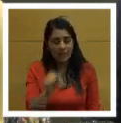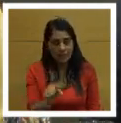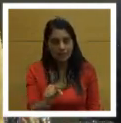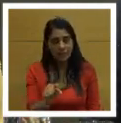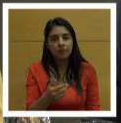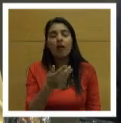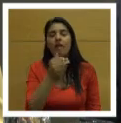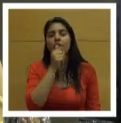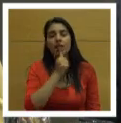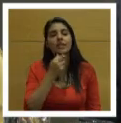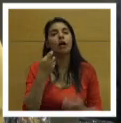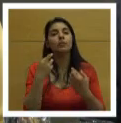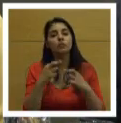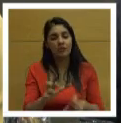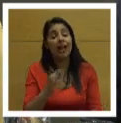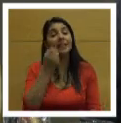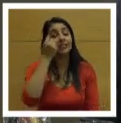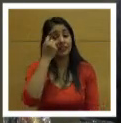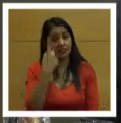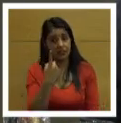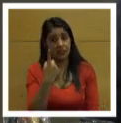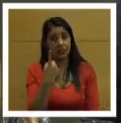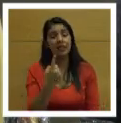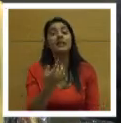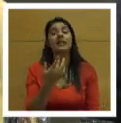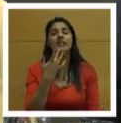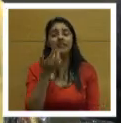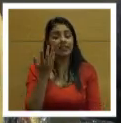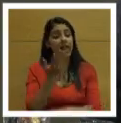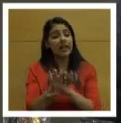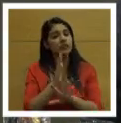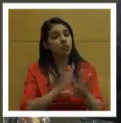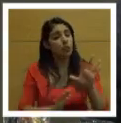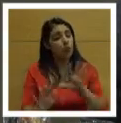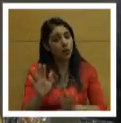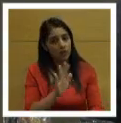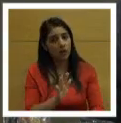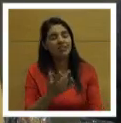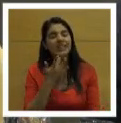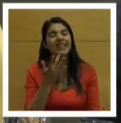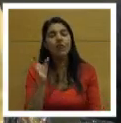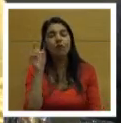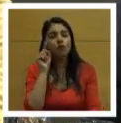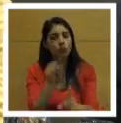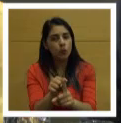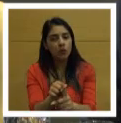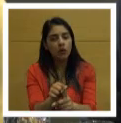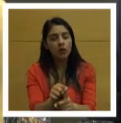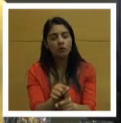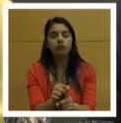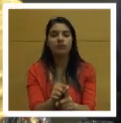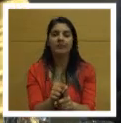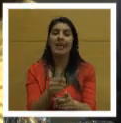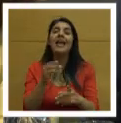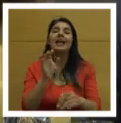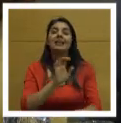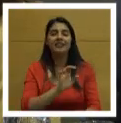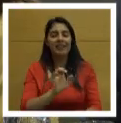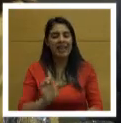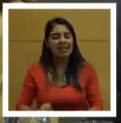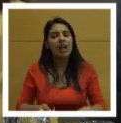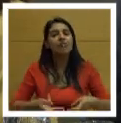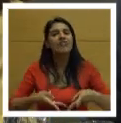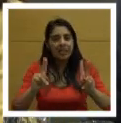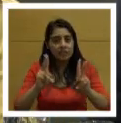de oportunidad, se entiende de que el amparo lo que busca es restituir el estado del derecho antes de